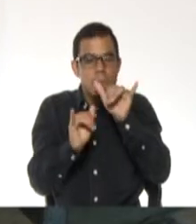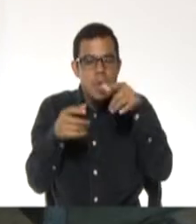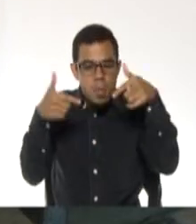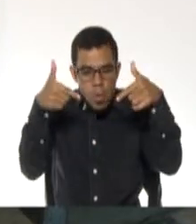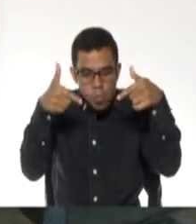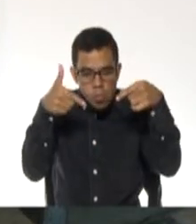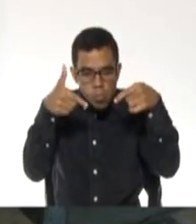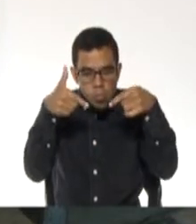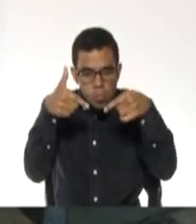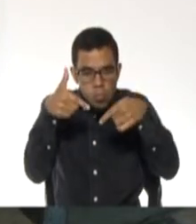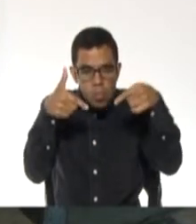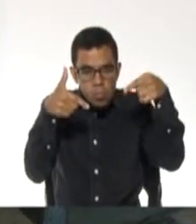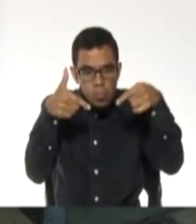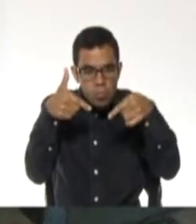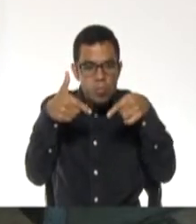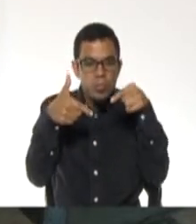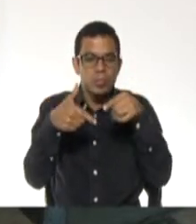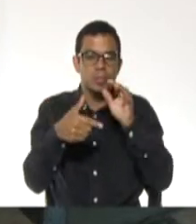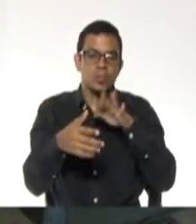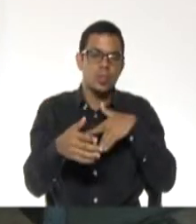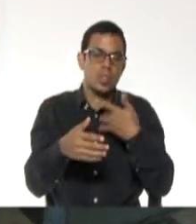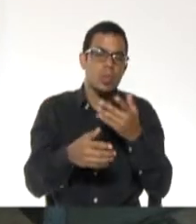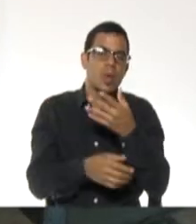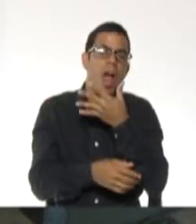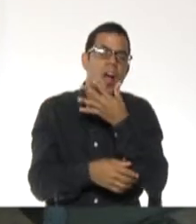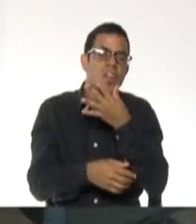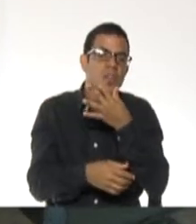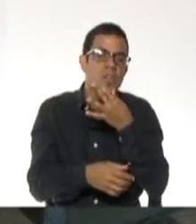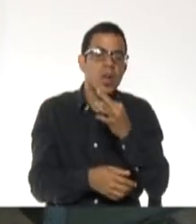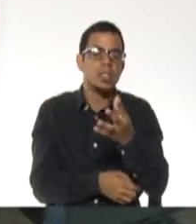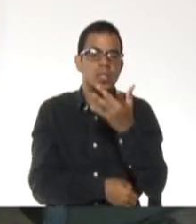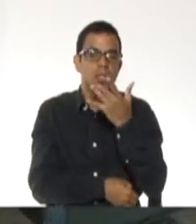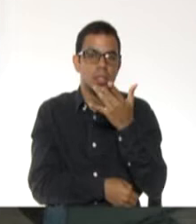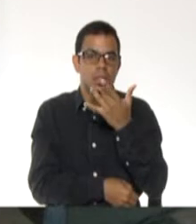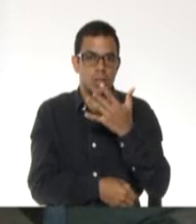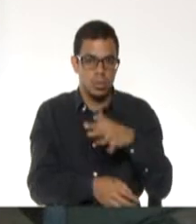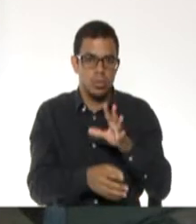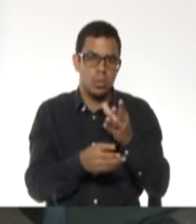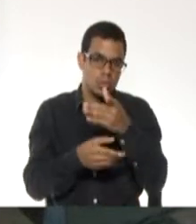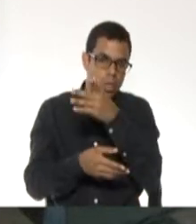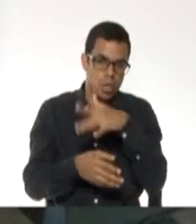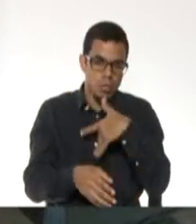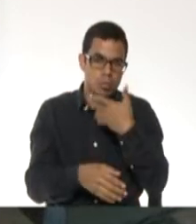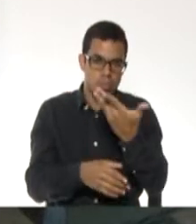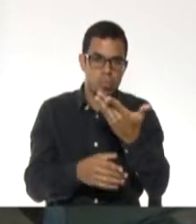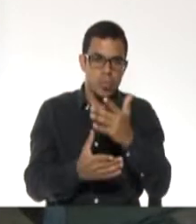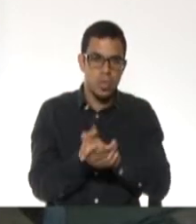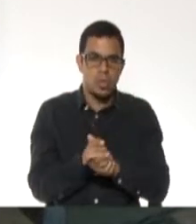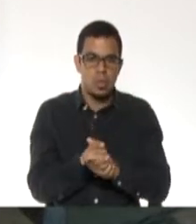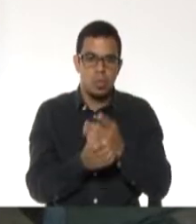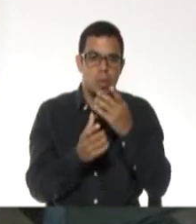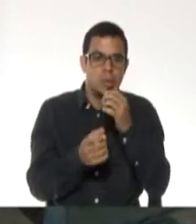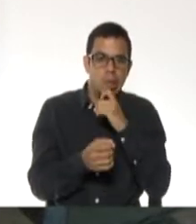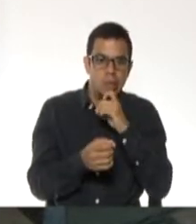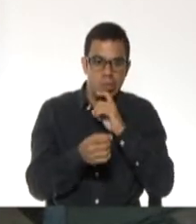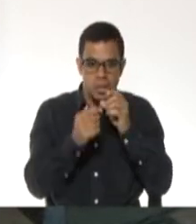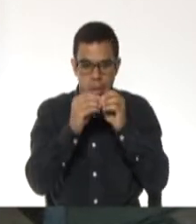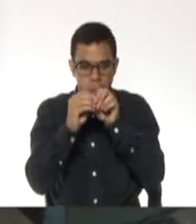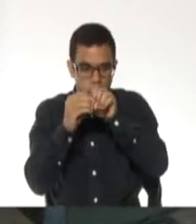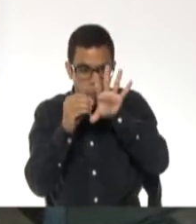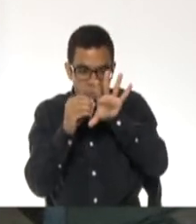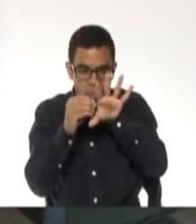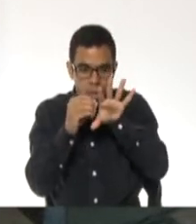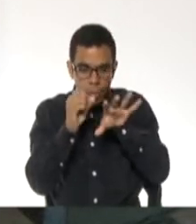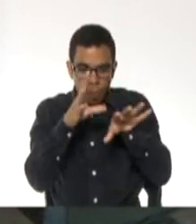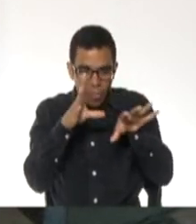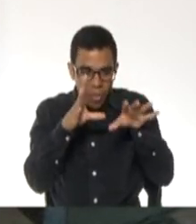elementos cilíndricos, ¿no? Perfiles cilíndricos para entorchar o para sujetar. ¿Okay? Entonces